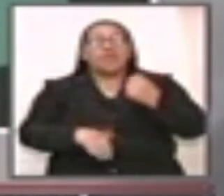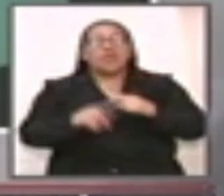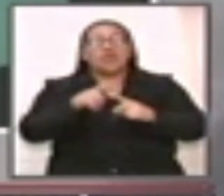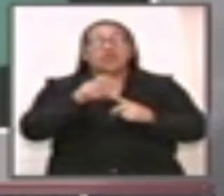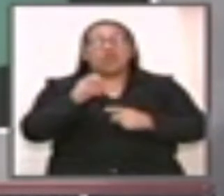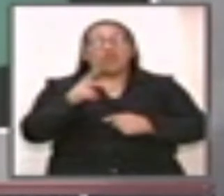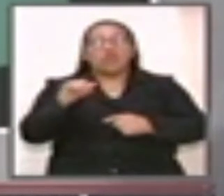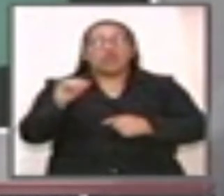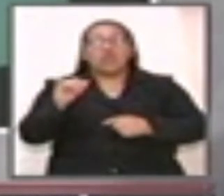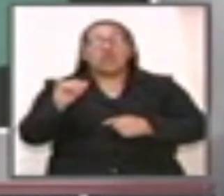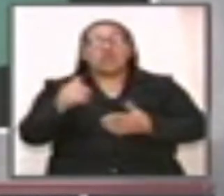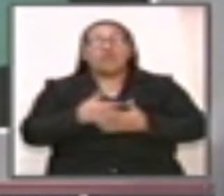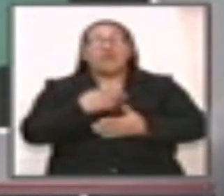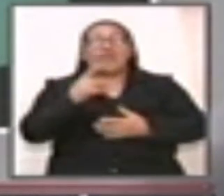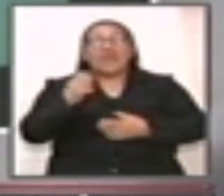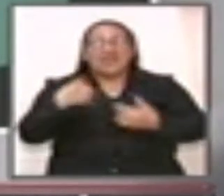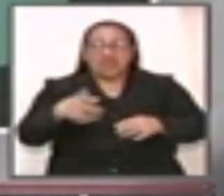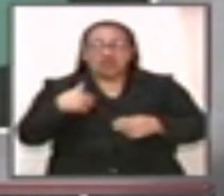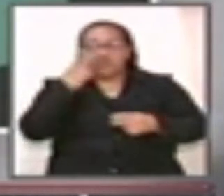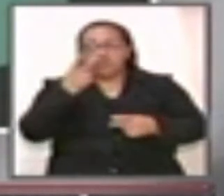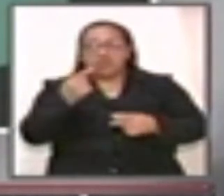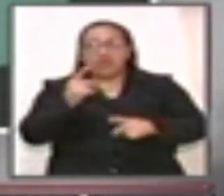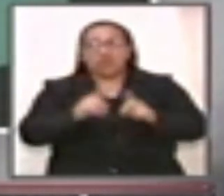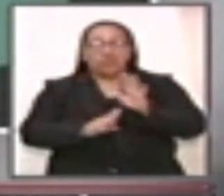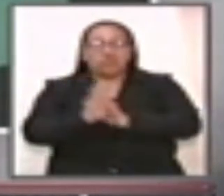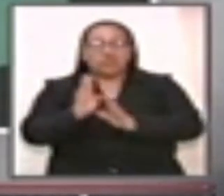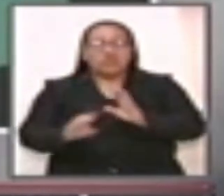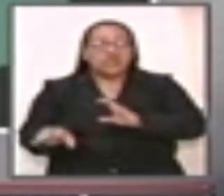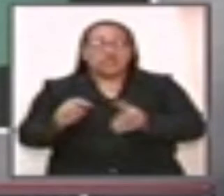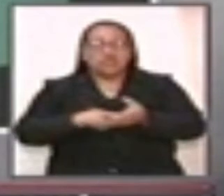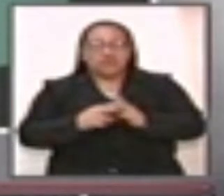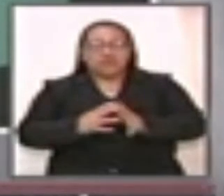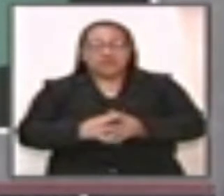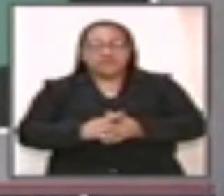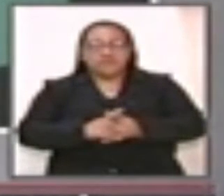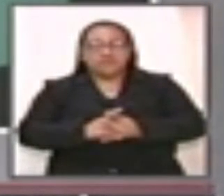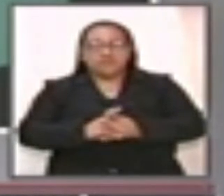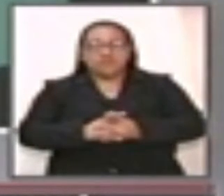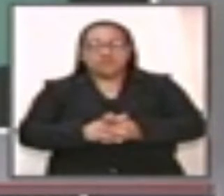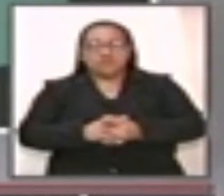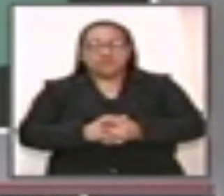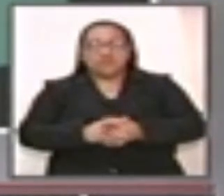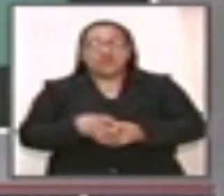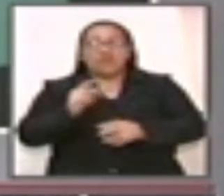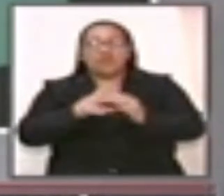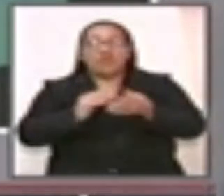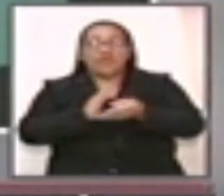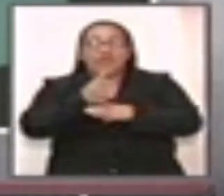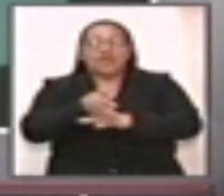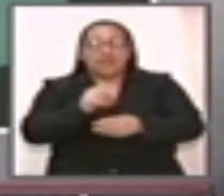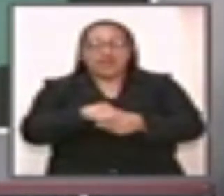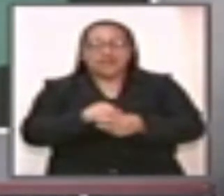Tokio y de Nueva Delhi, donde ya hemos visto los progresos que se han hecho, por ejemplo, para la